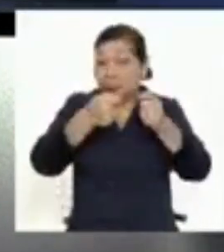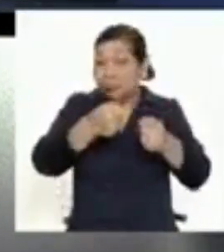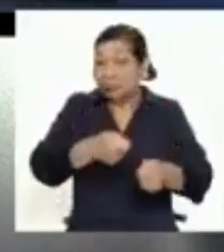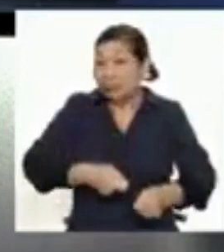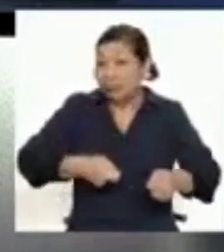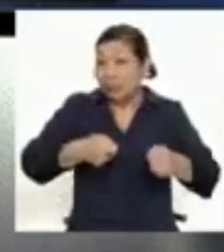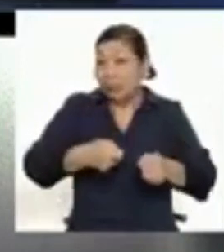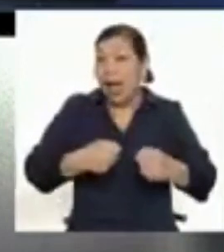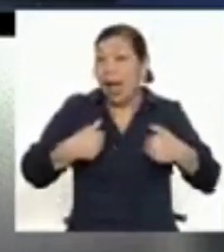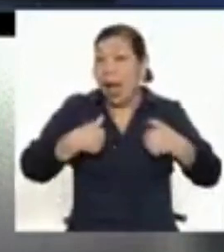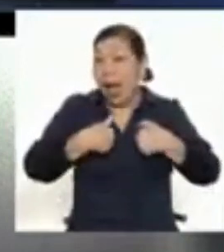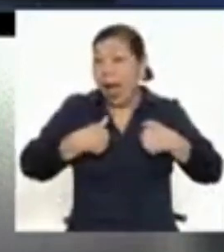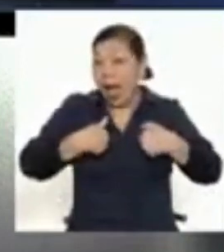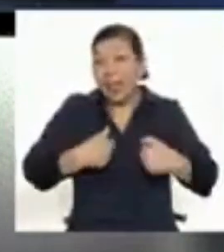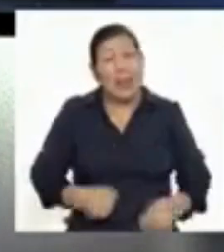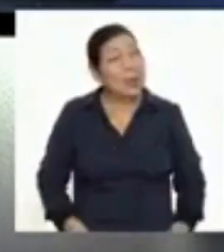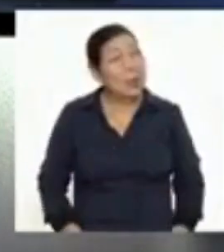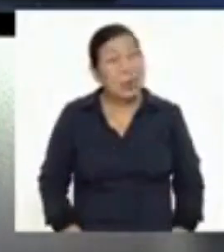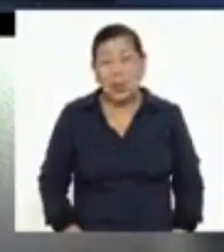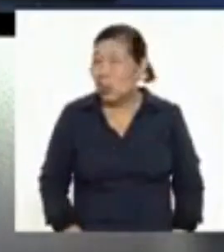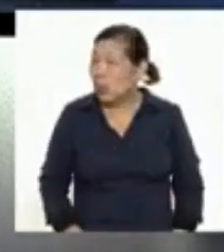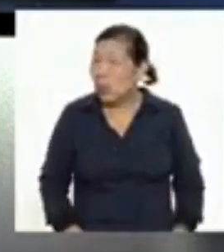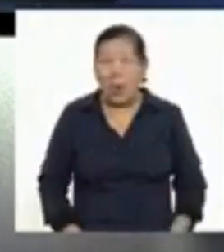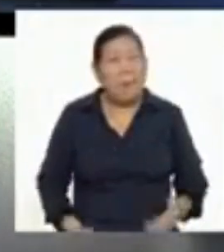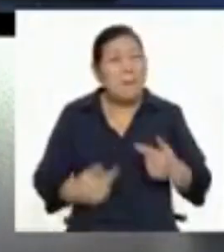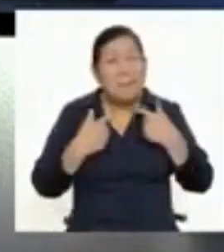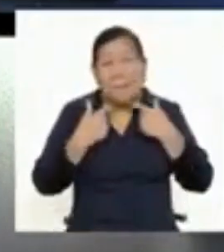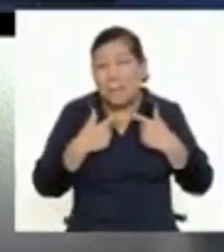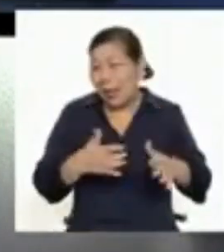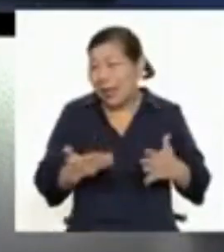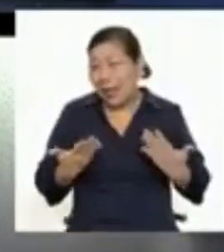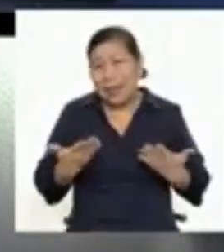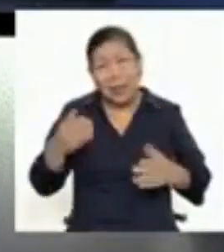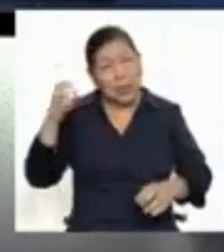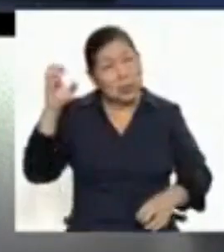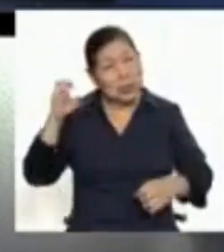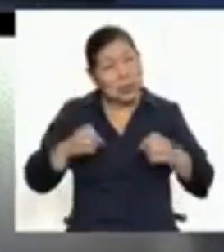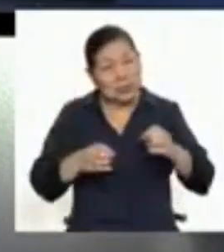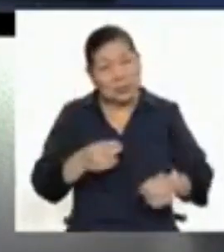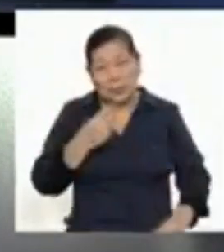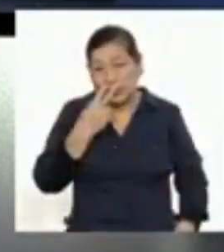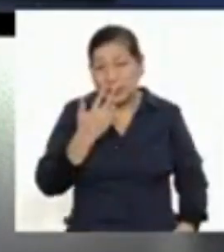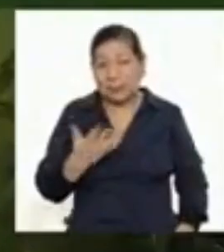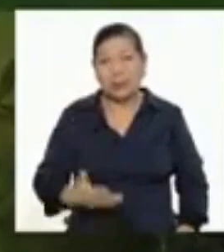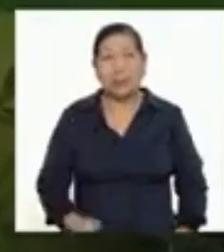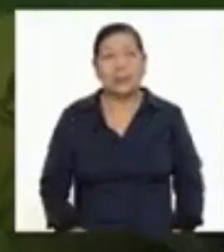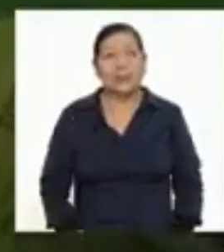agricultura y la ganadería presentarían grandes pérdidas ante este fenómeno climatológico.